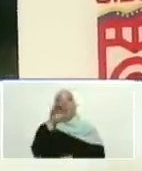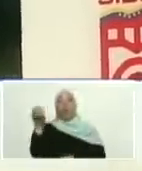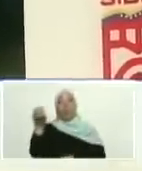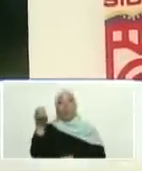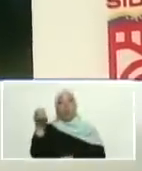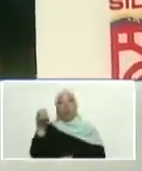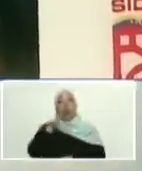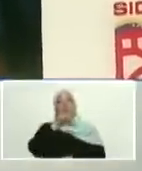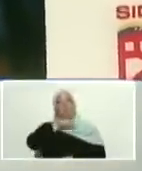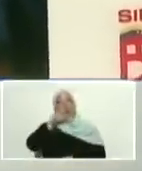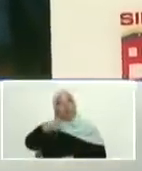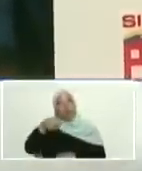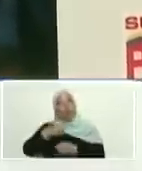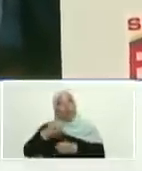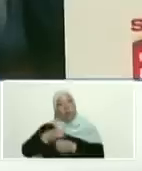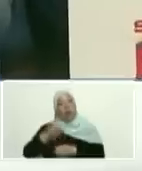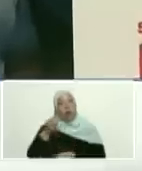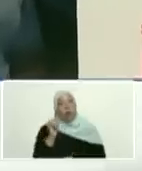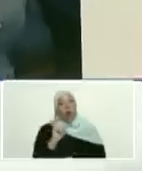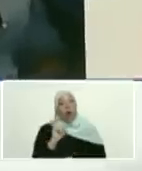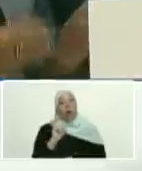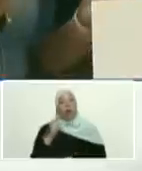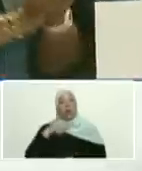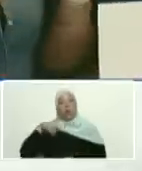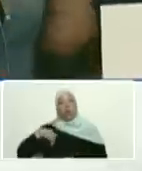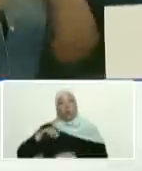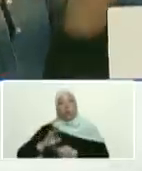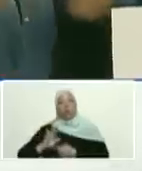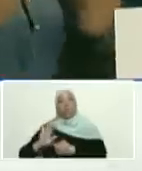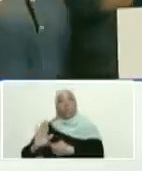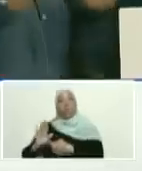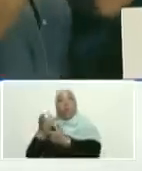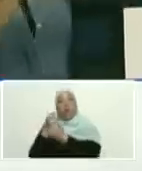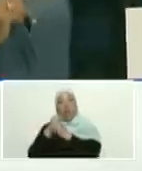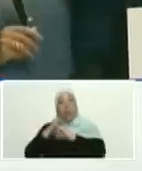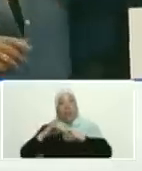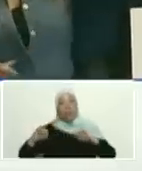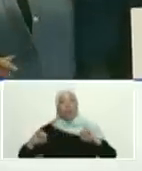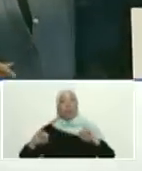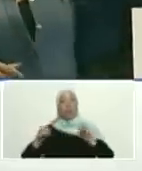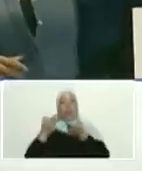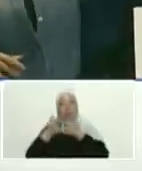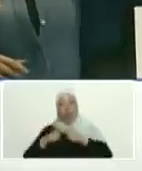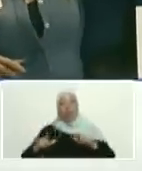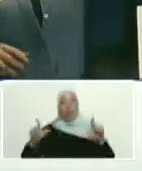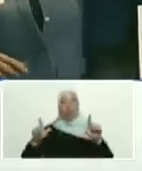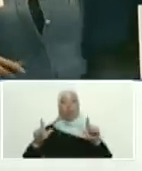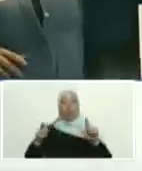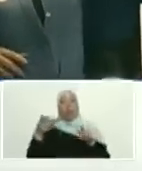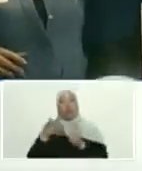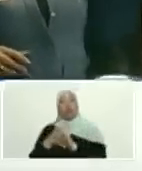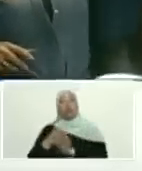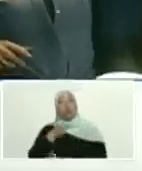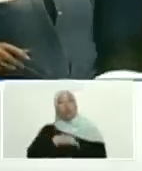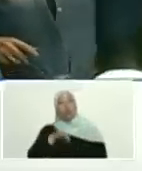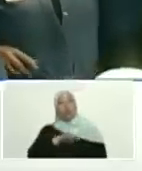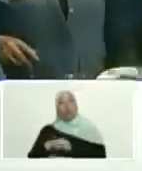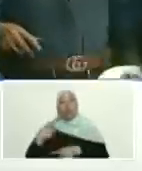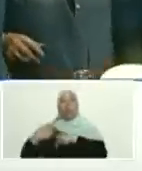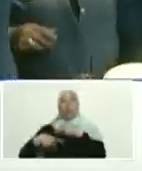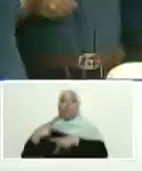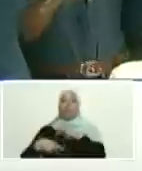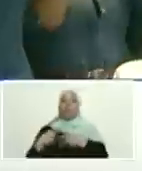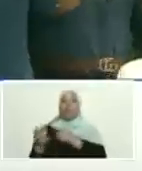una demostración de nosotros como clase obrera por la independencia, la soberanía y sobre todo la soberanía